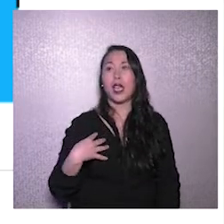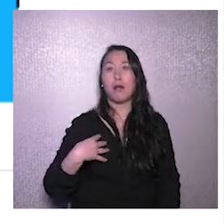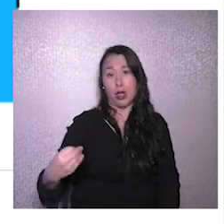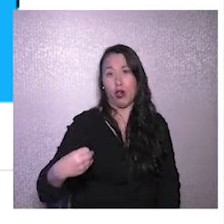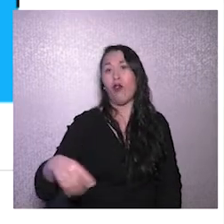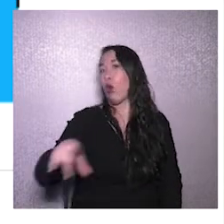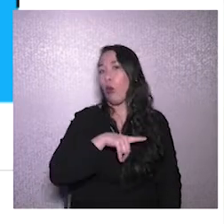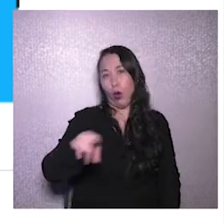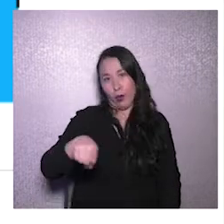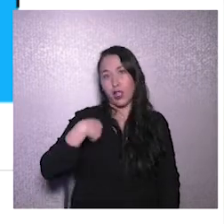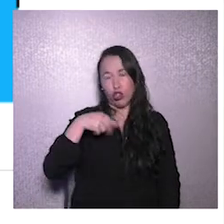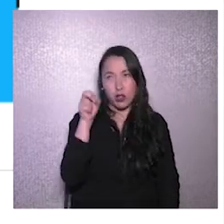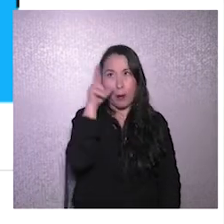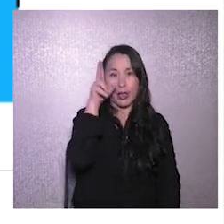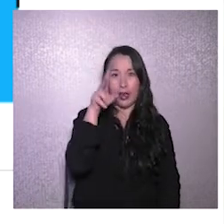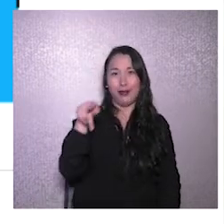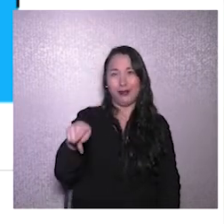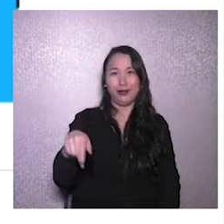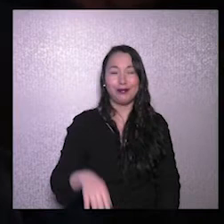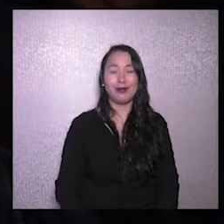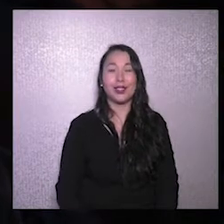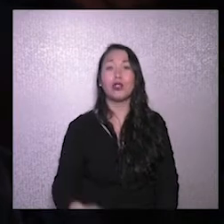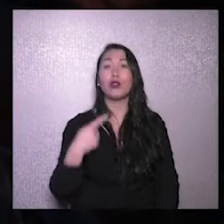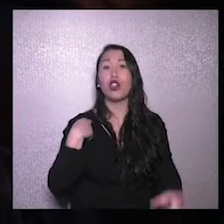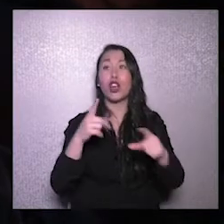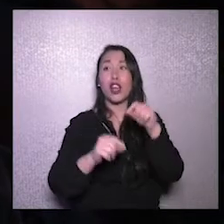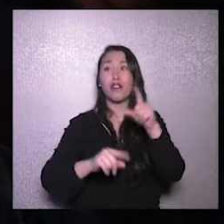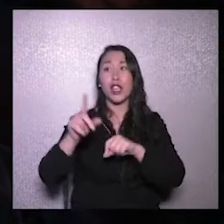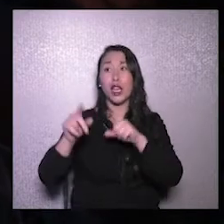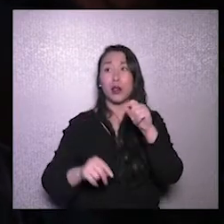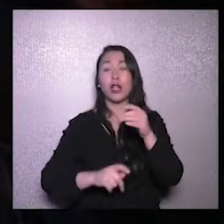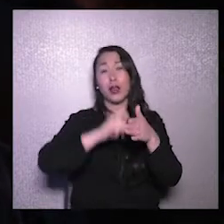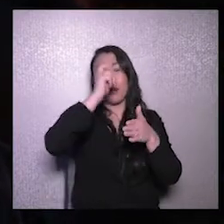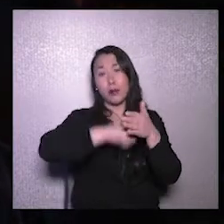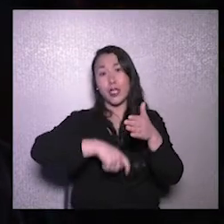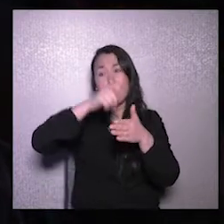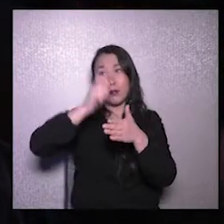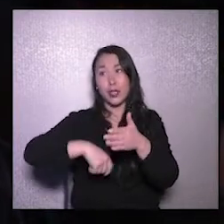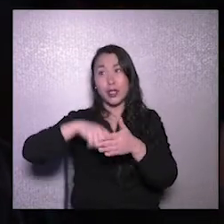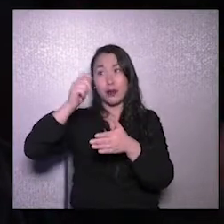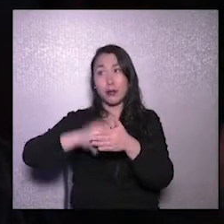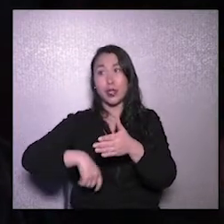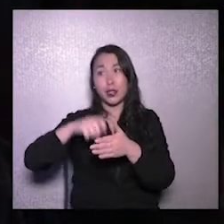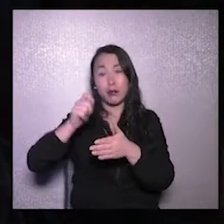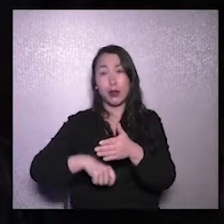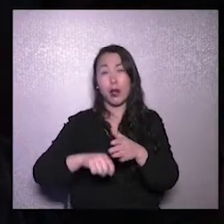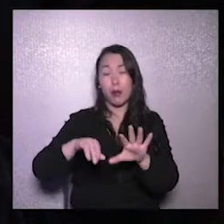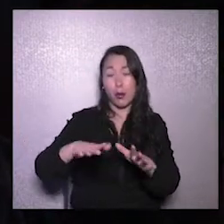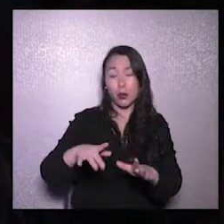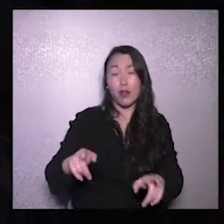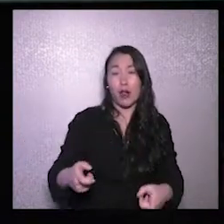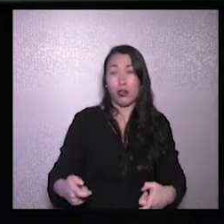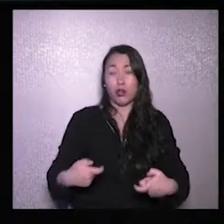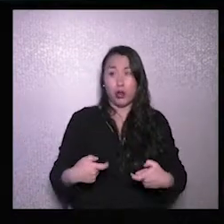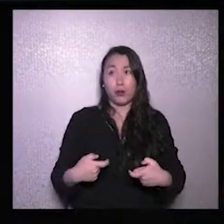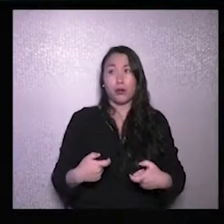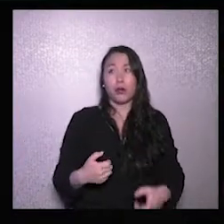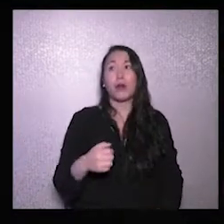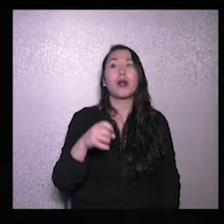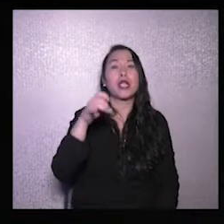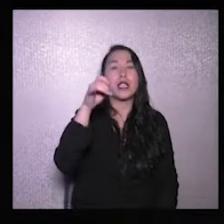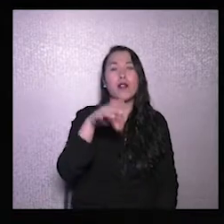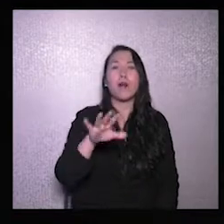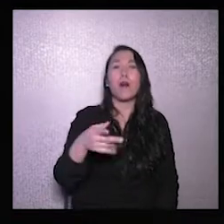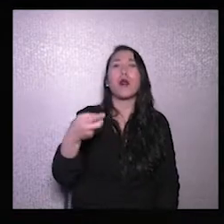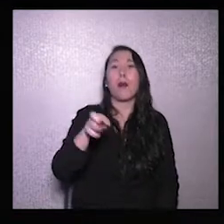rosada, ¿ya? Y si uno lo graficara durante todos los meses o años que uno lleva el monitor, puede enterarse de los